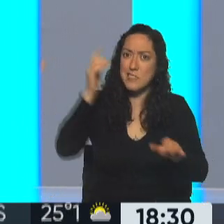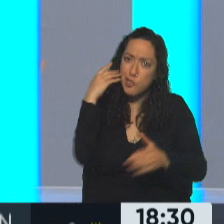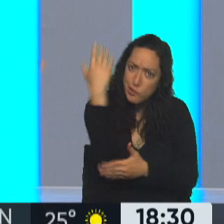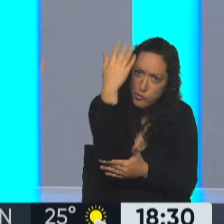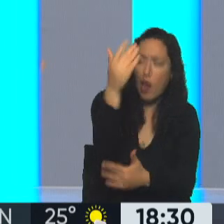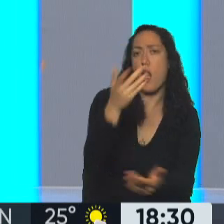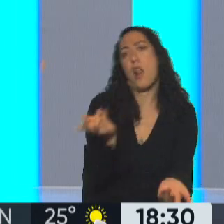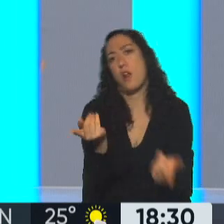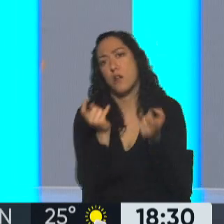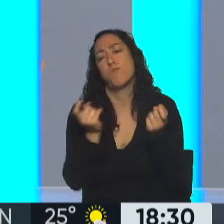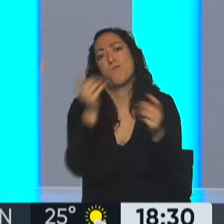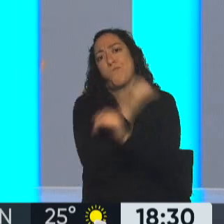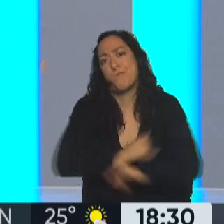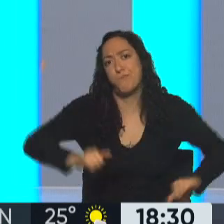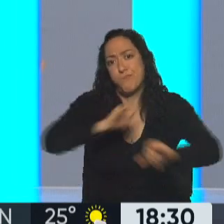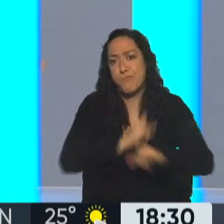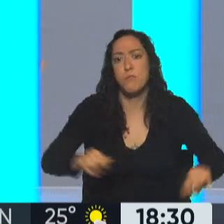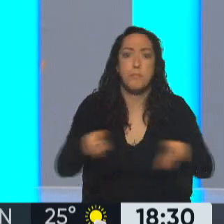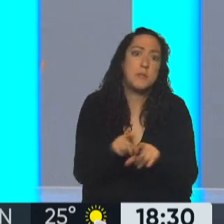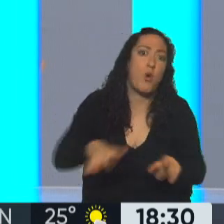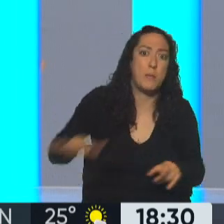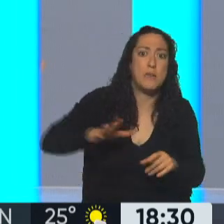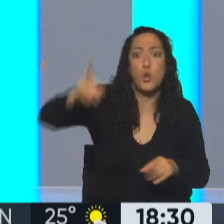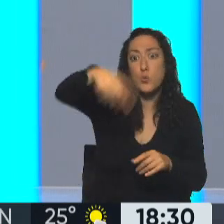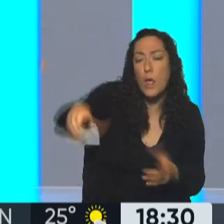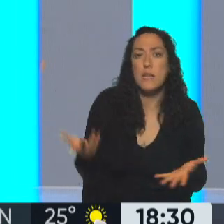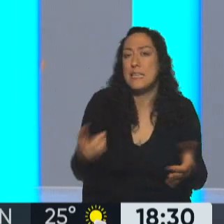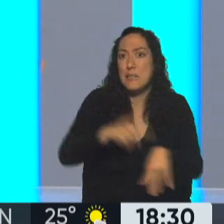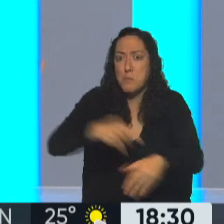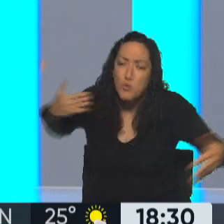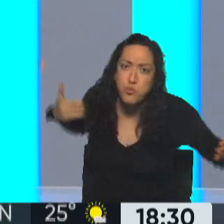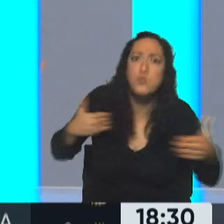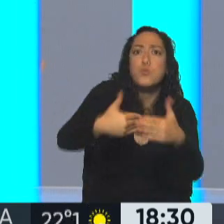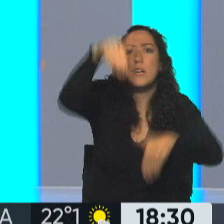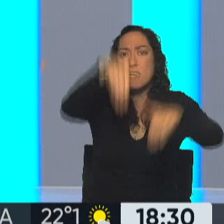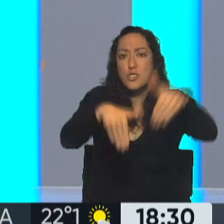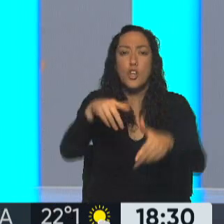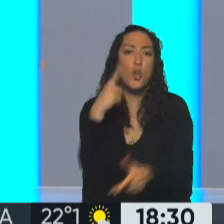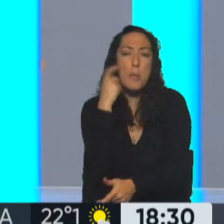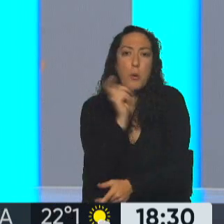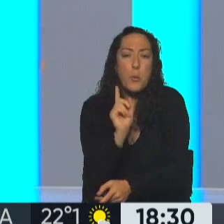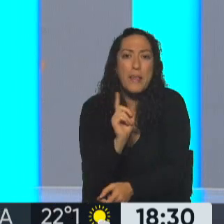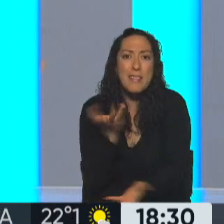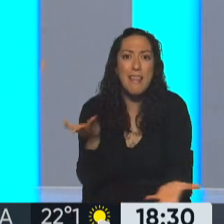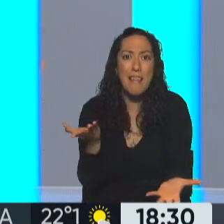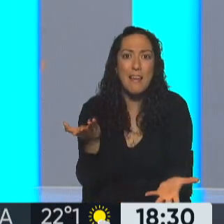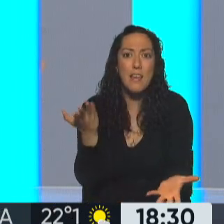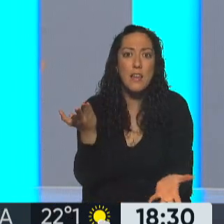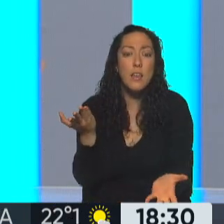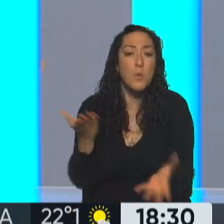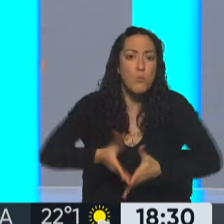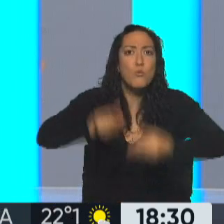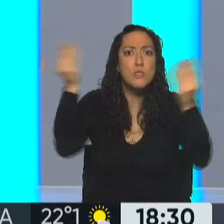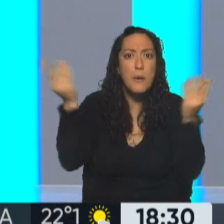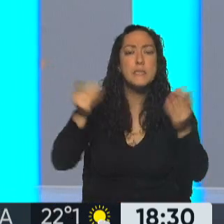muy importante esto que ustedes me están dando este espacio. Contrarreloj. Es contrarreloj, porque no nos damos cuenta que detrás de esto, Felicitas, que muchas